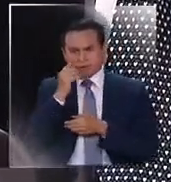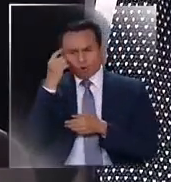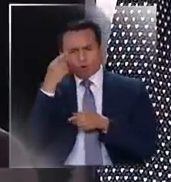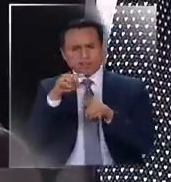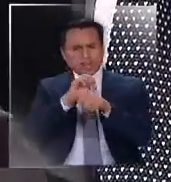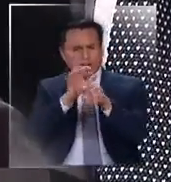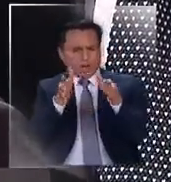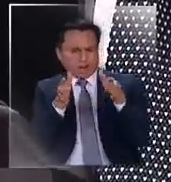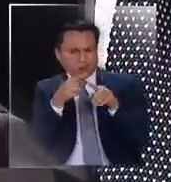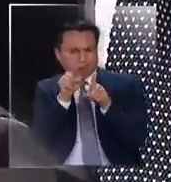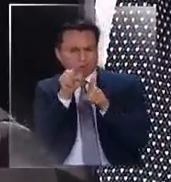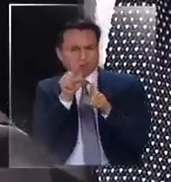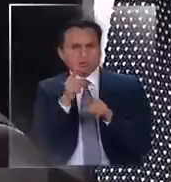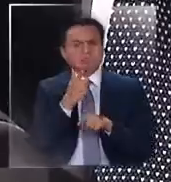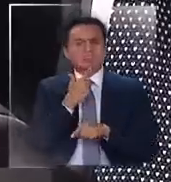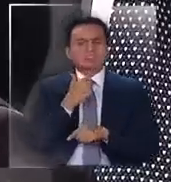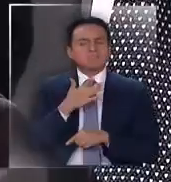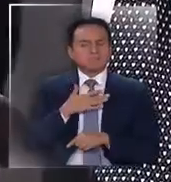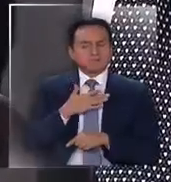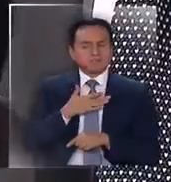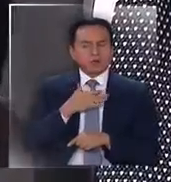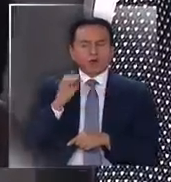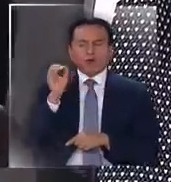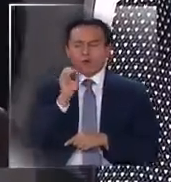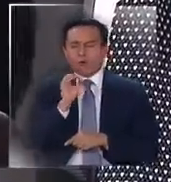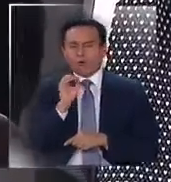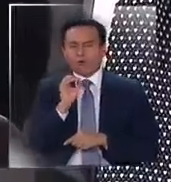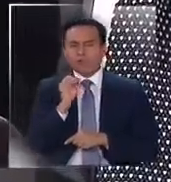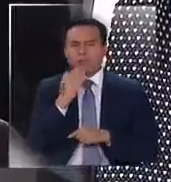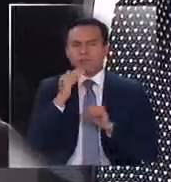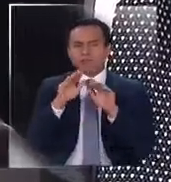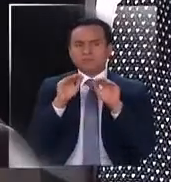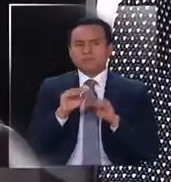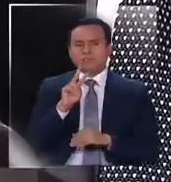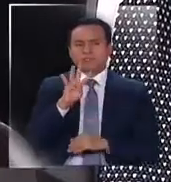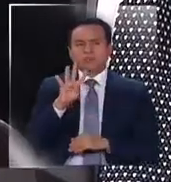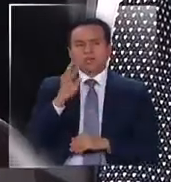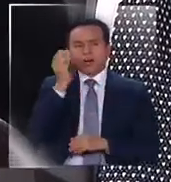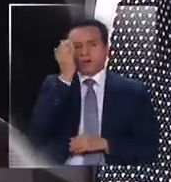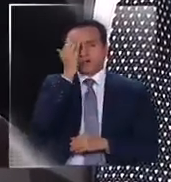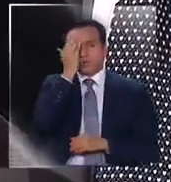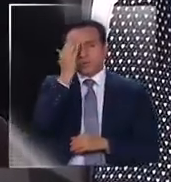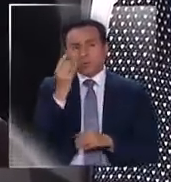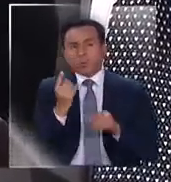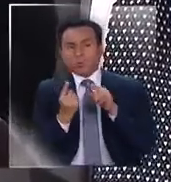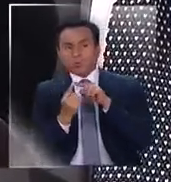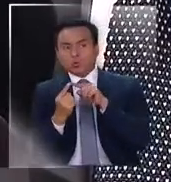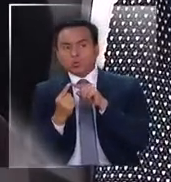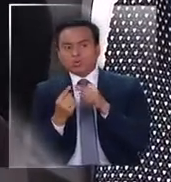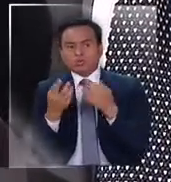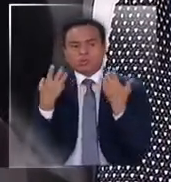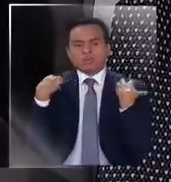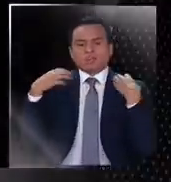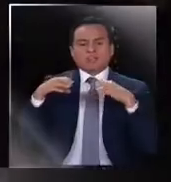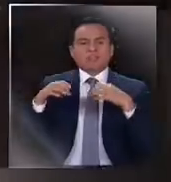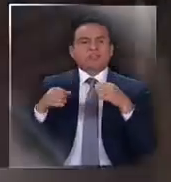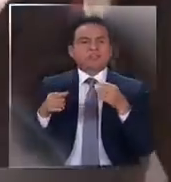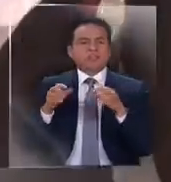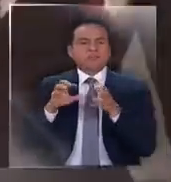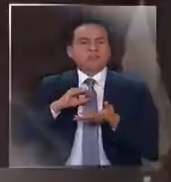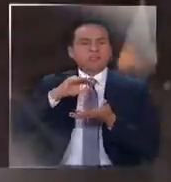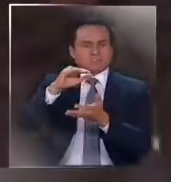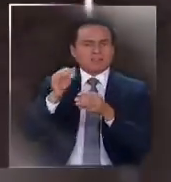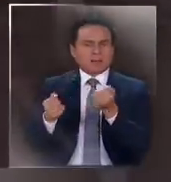otra carga de interés para ellos, o porque, como ocurrió en el caso del 24 de agosto, uno de ellos se le encargaba el transporte de esa carga.